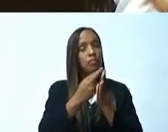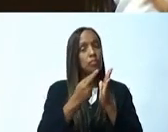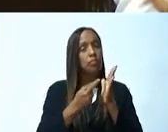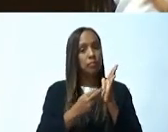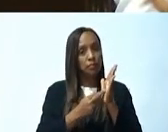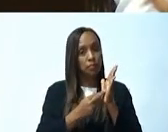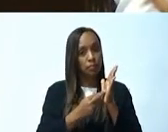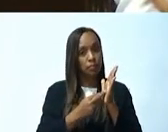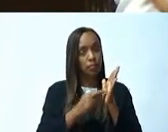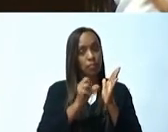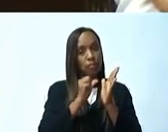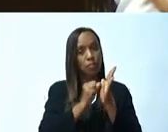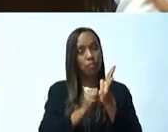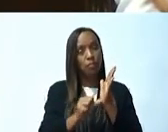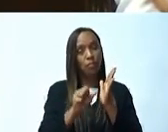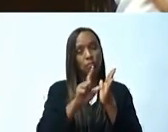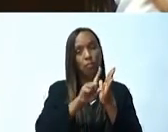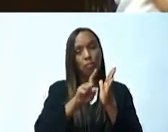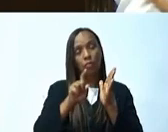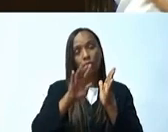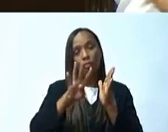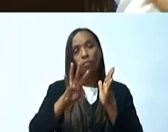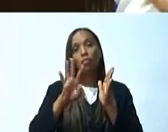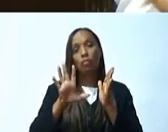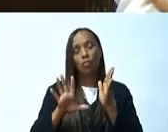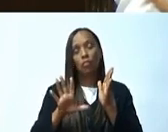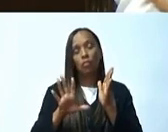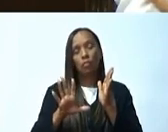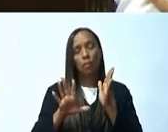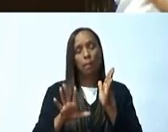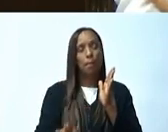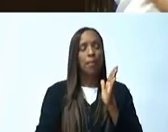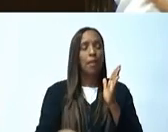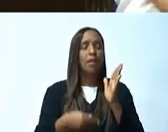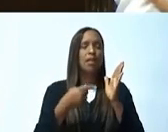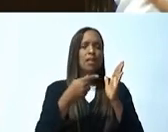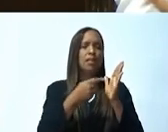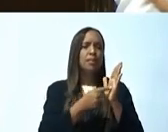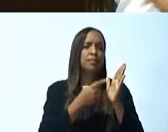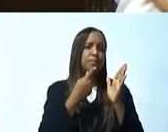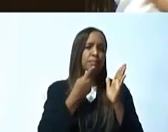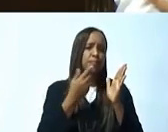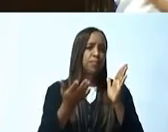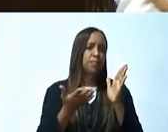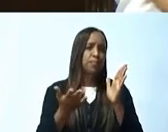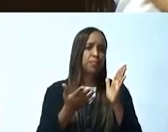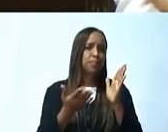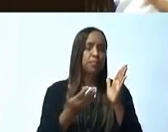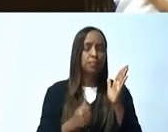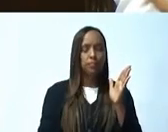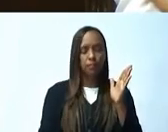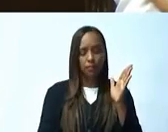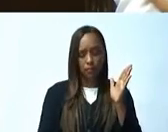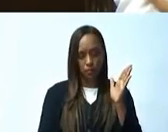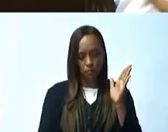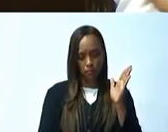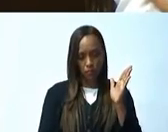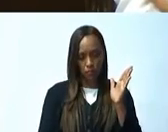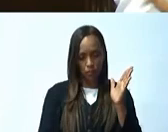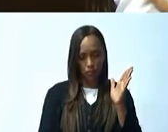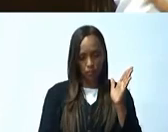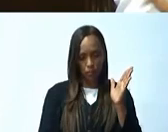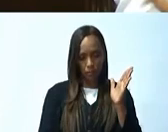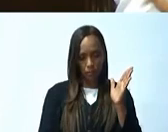funcionamiento así como respecto de su capacidad legal para administrar recursos públicos y proveer gestionar y